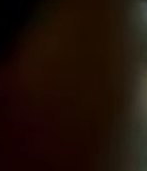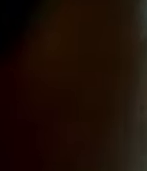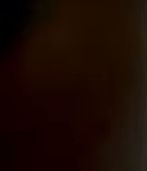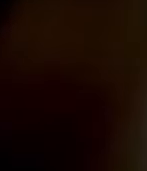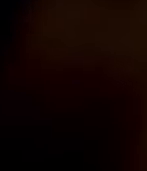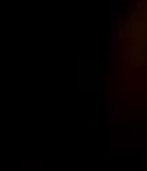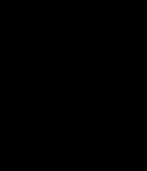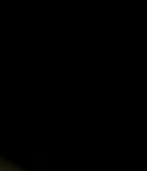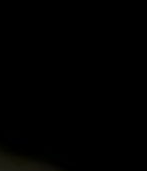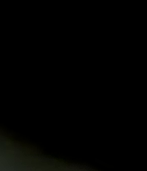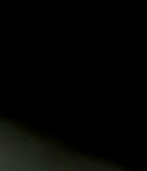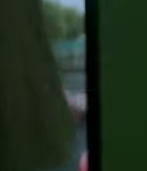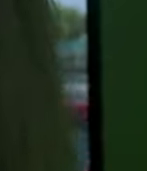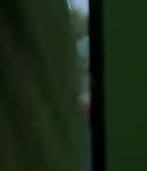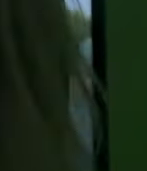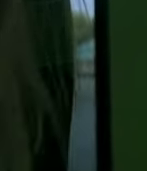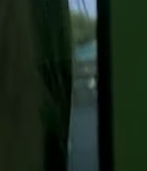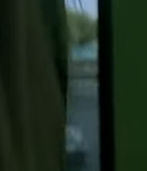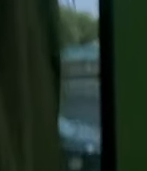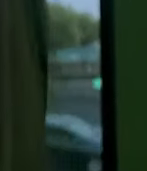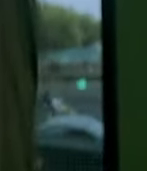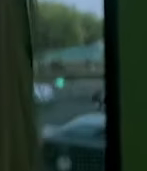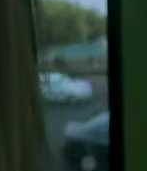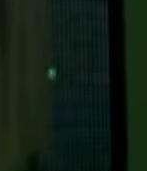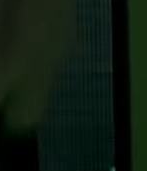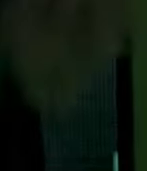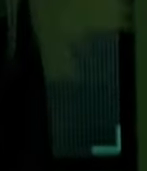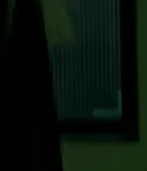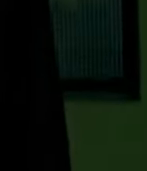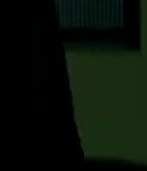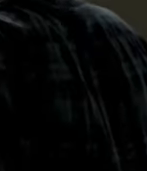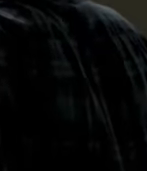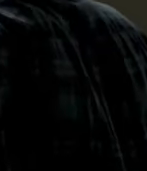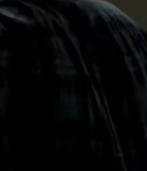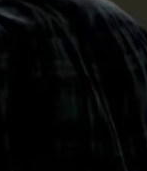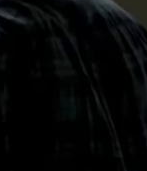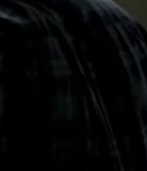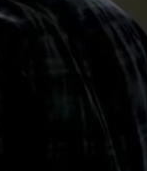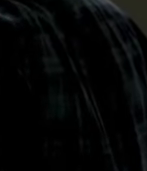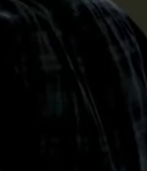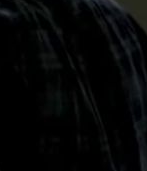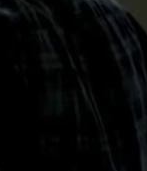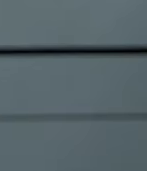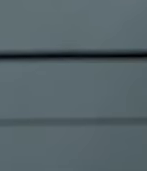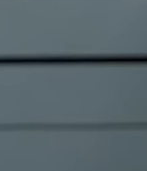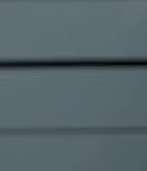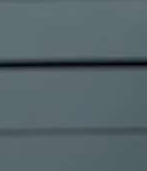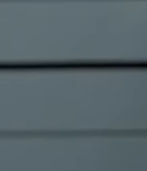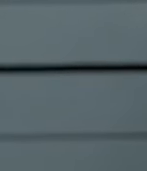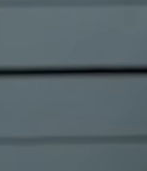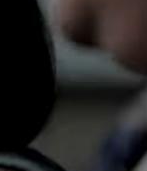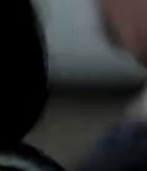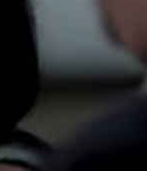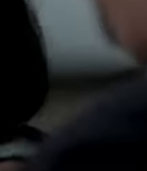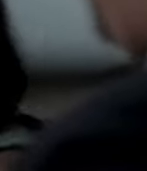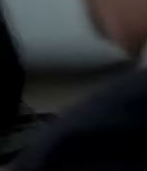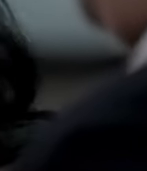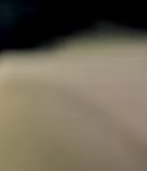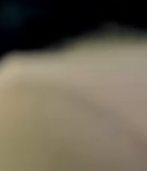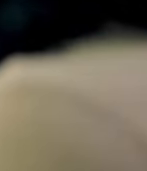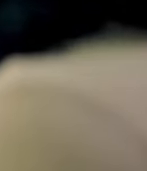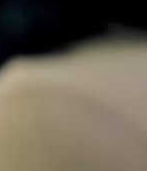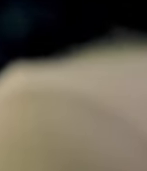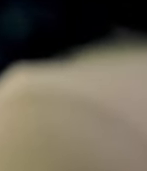e inteligencia artificial para prevenir y perseguir delitos. Lo identificamos con el nuevo sistema de reconocimiento facial y ya está